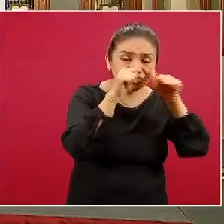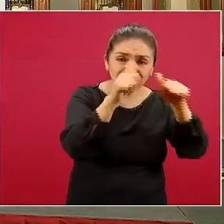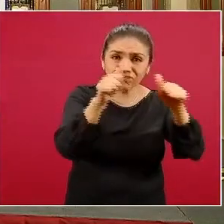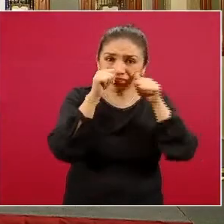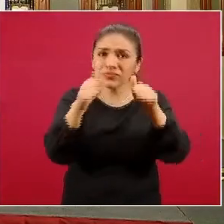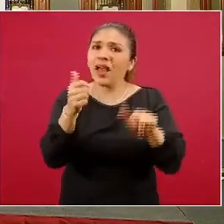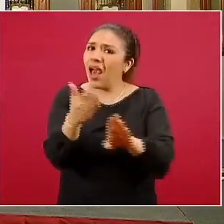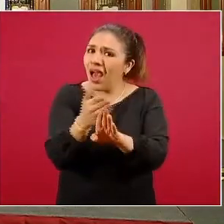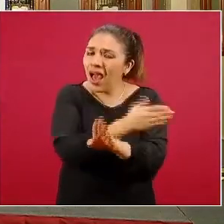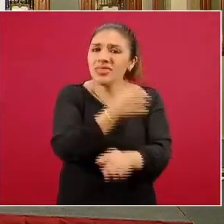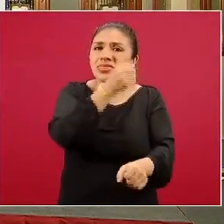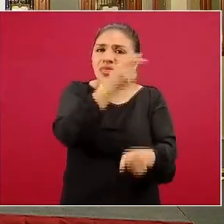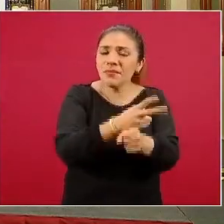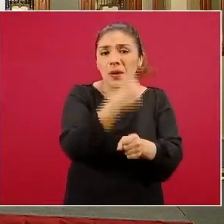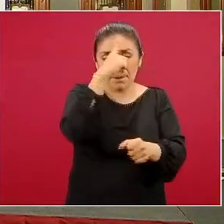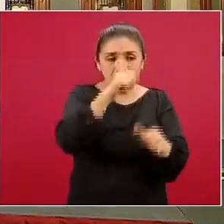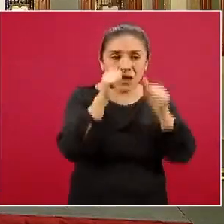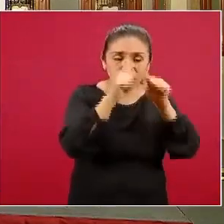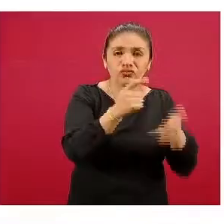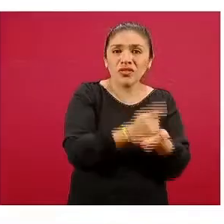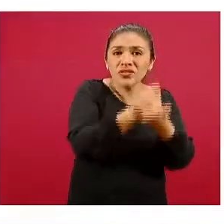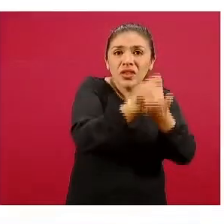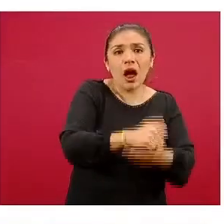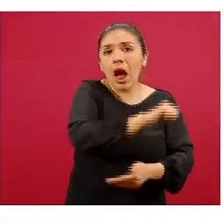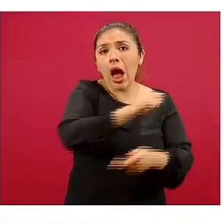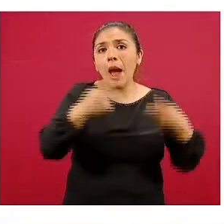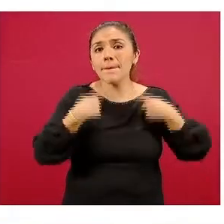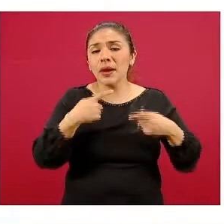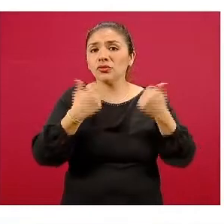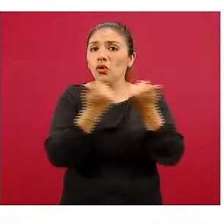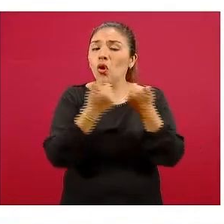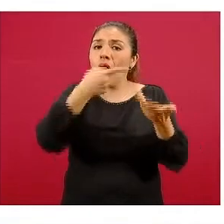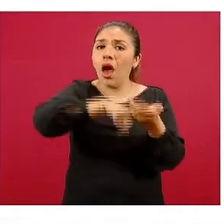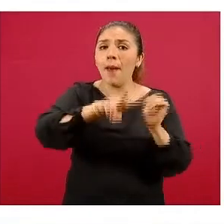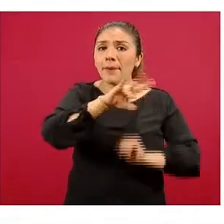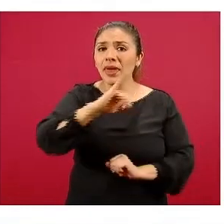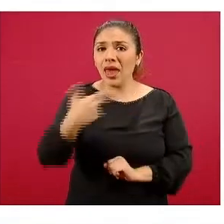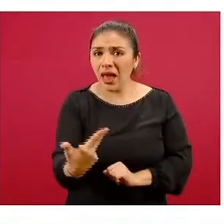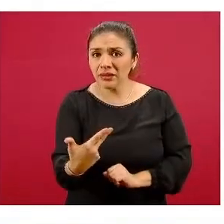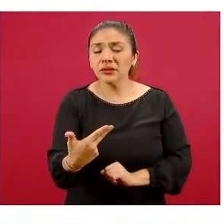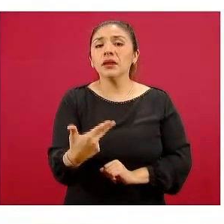y la continuidad de tratamiento de las personas que viven con VIH,